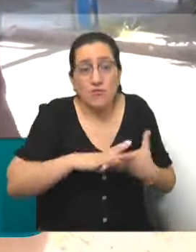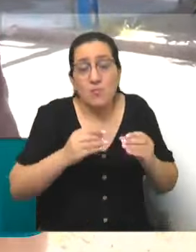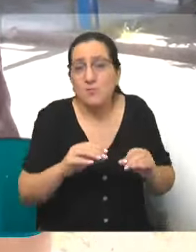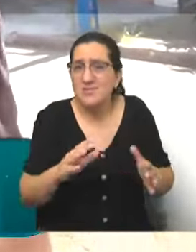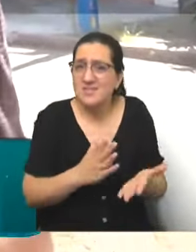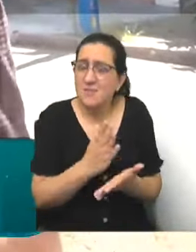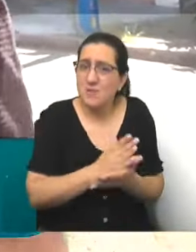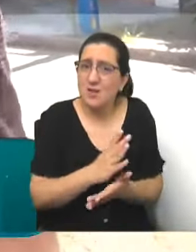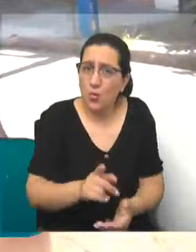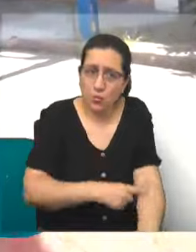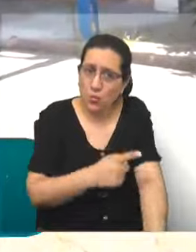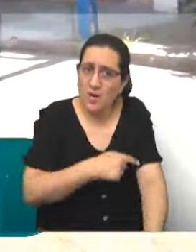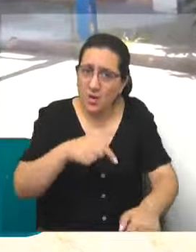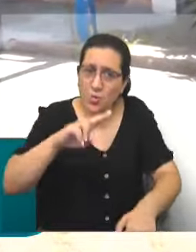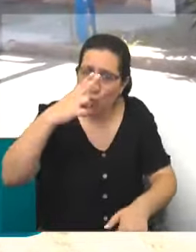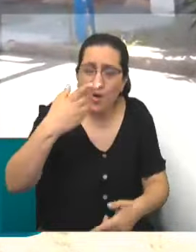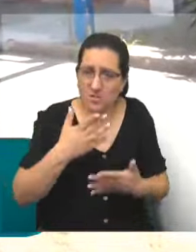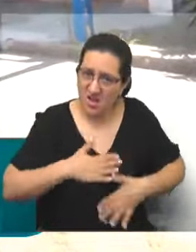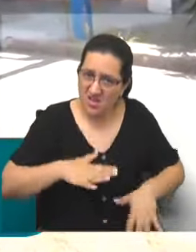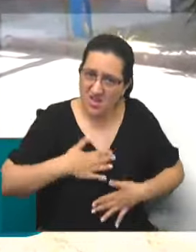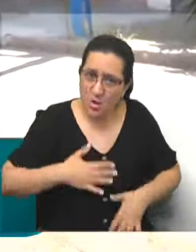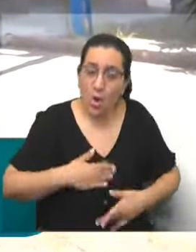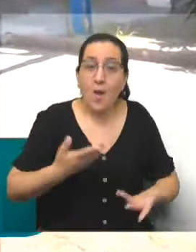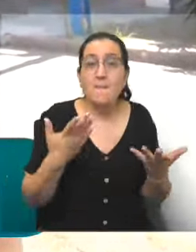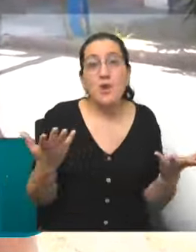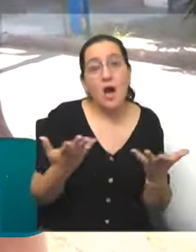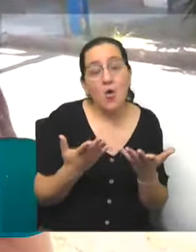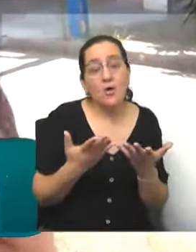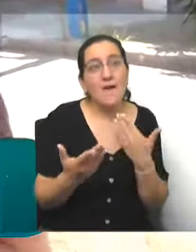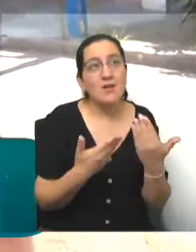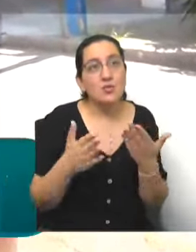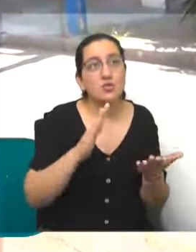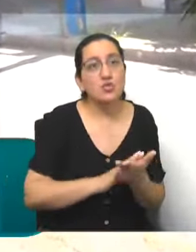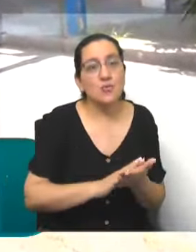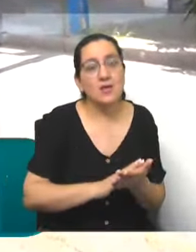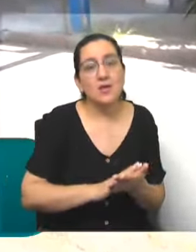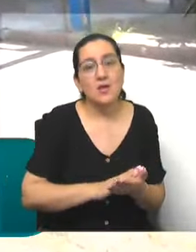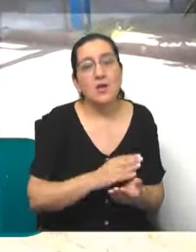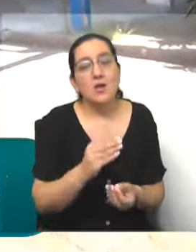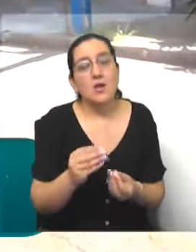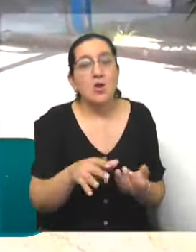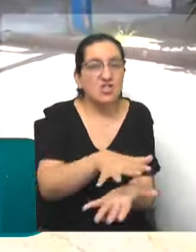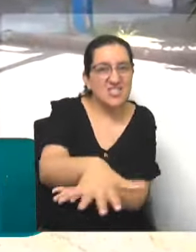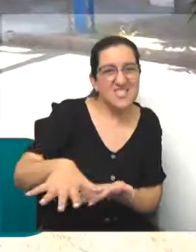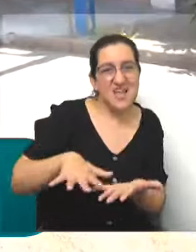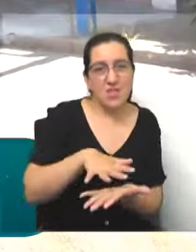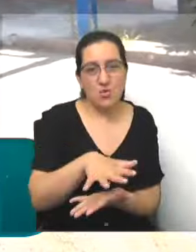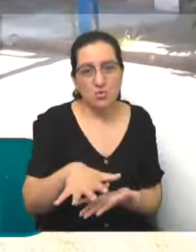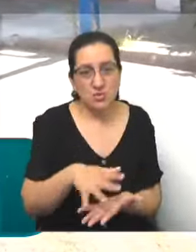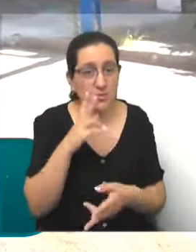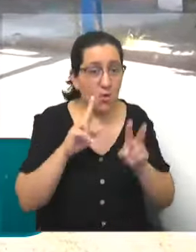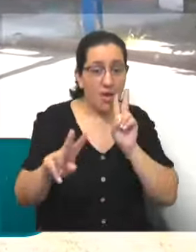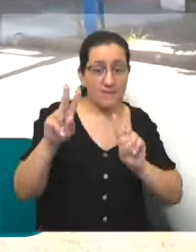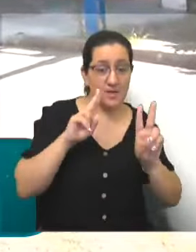acostumbrado la democracia en nuestro país. Ahora, pasando un poco a los comentarios que tienen que ver con los escenarios que estamos